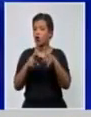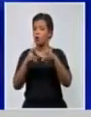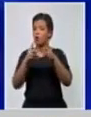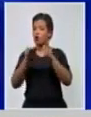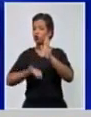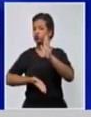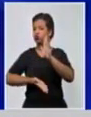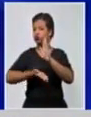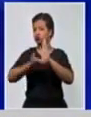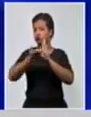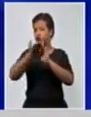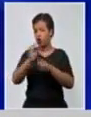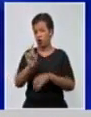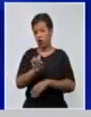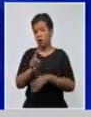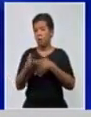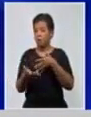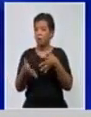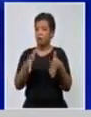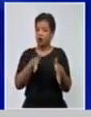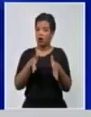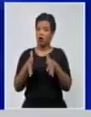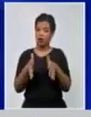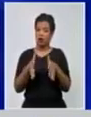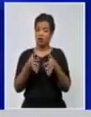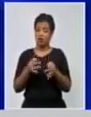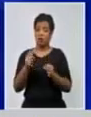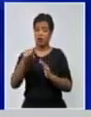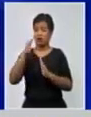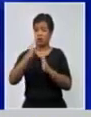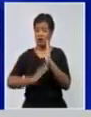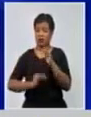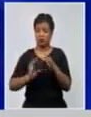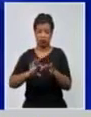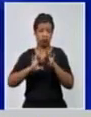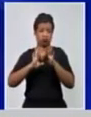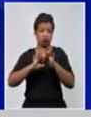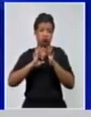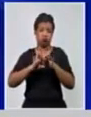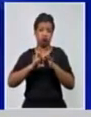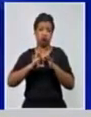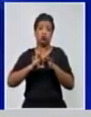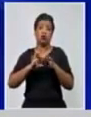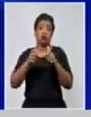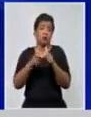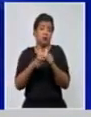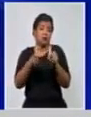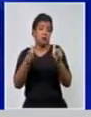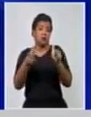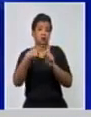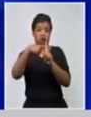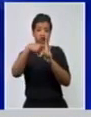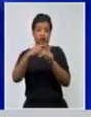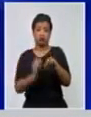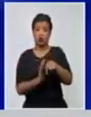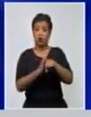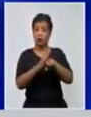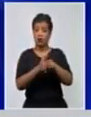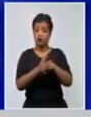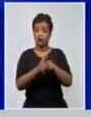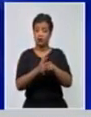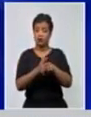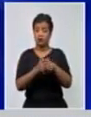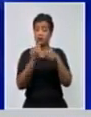de este mes, que es el mes con mayor número de casos desde que comenzó la pandemia,